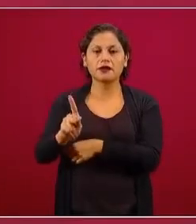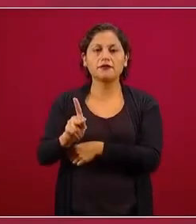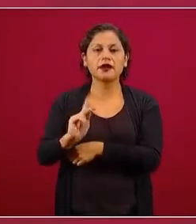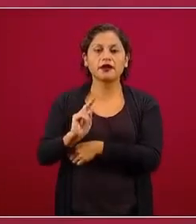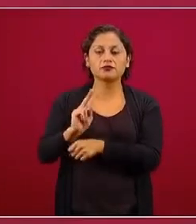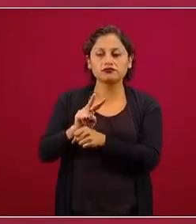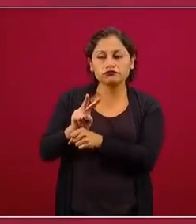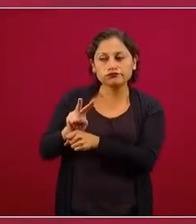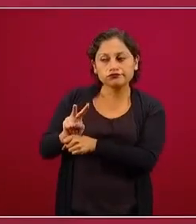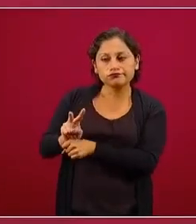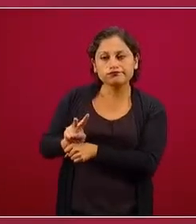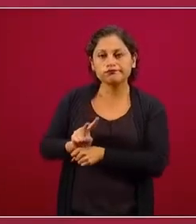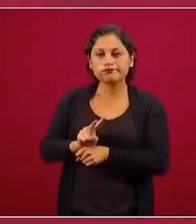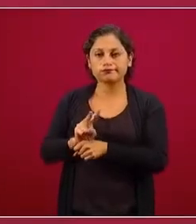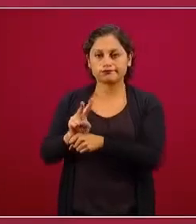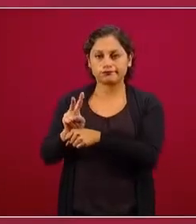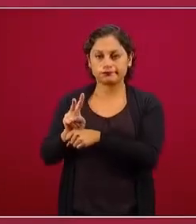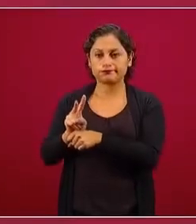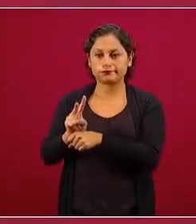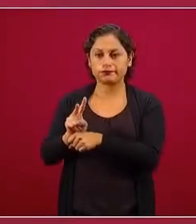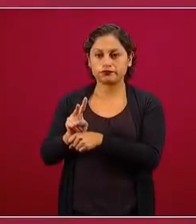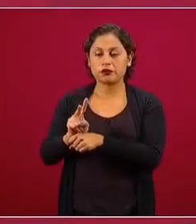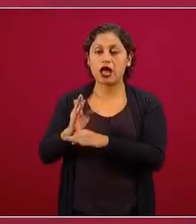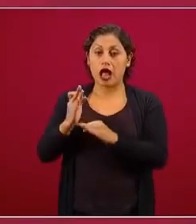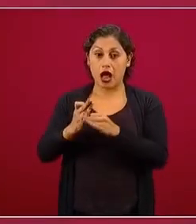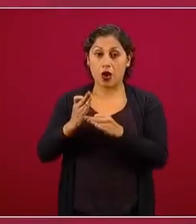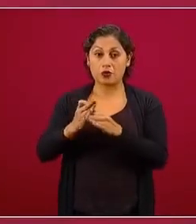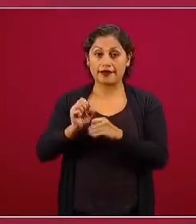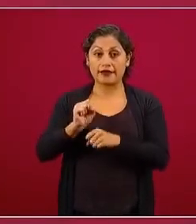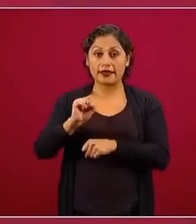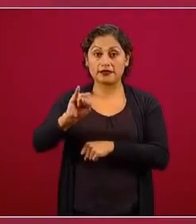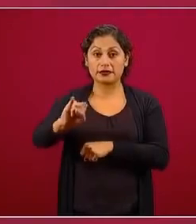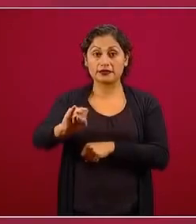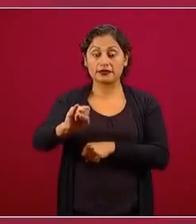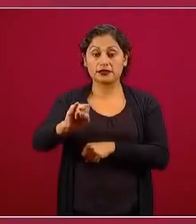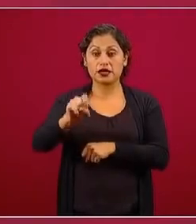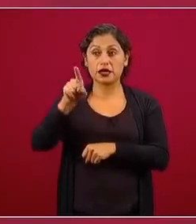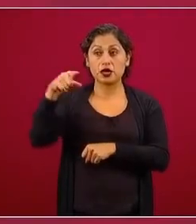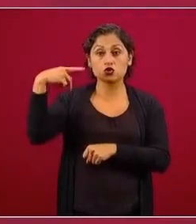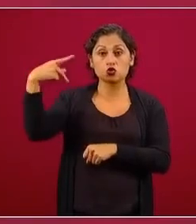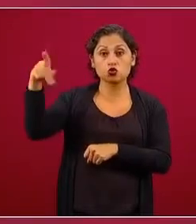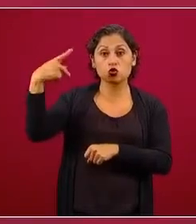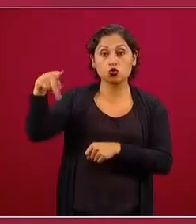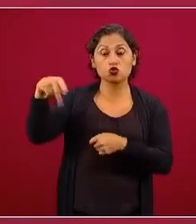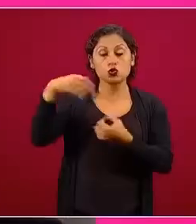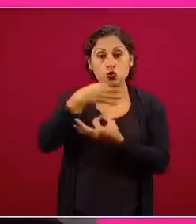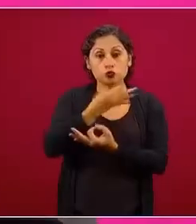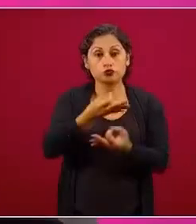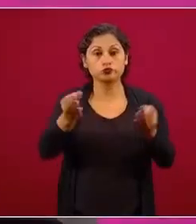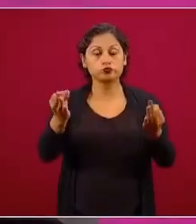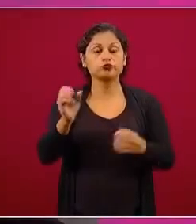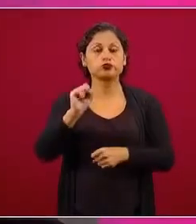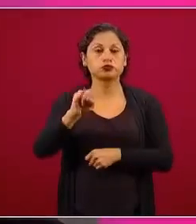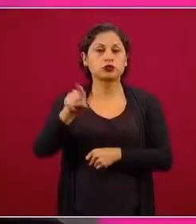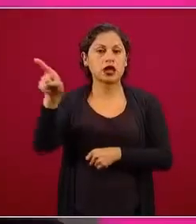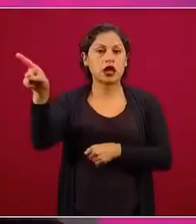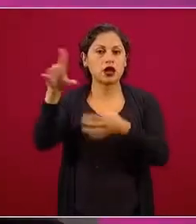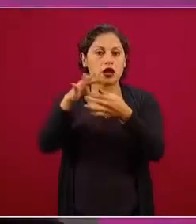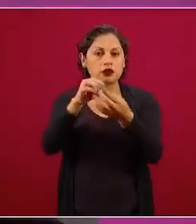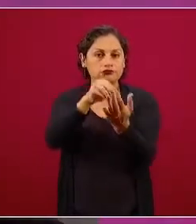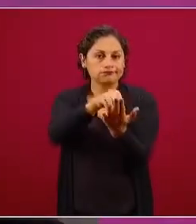tanto como ahora sí lo hace, en este caso, esta publicación de Hong Kong, en donde además ellos